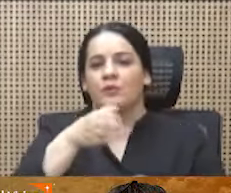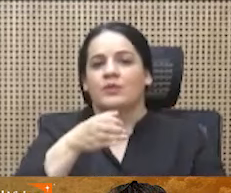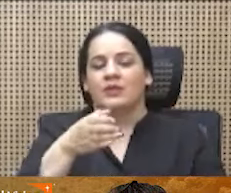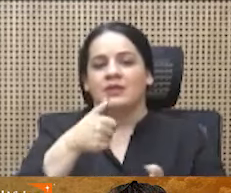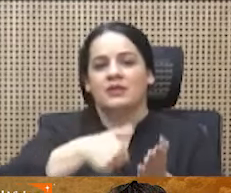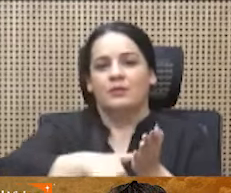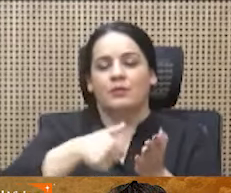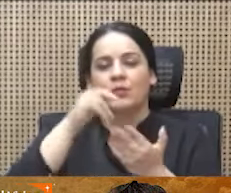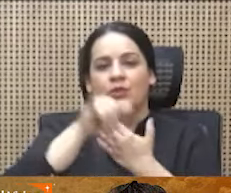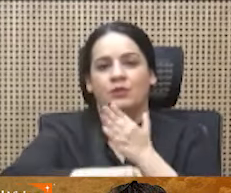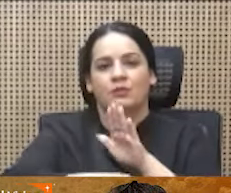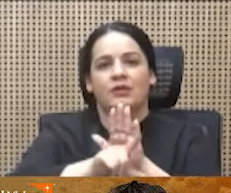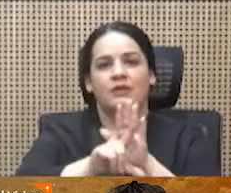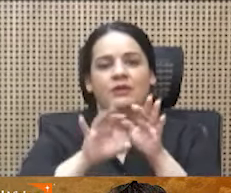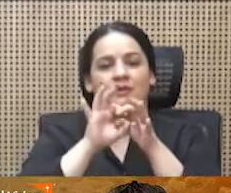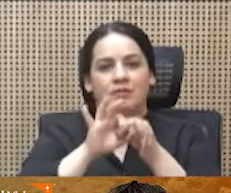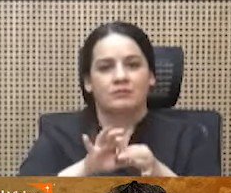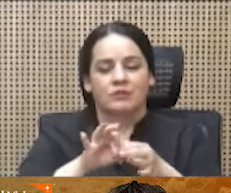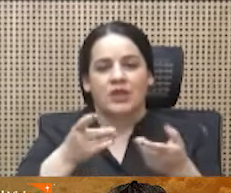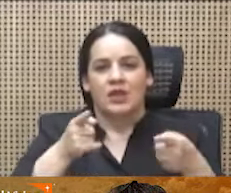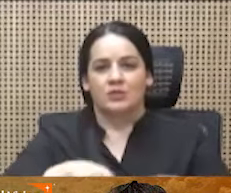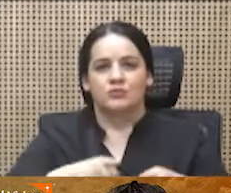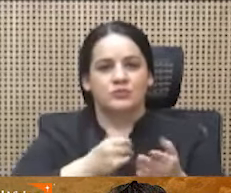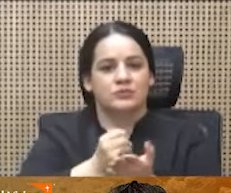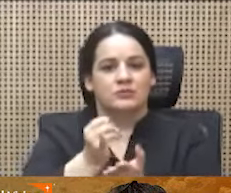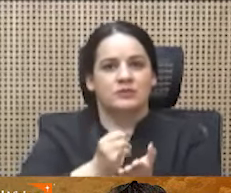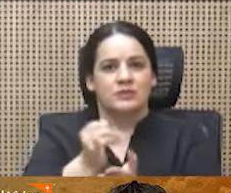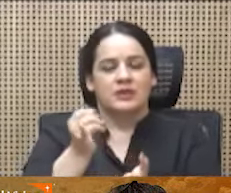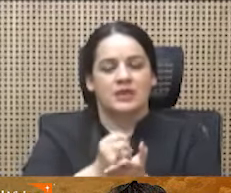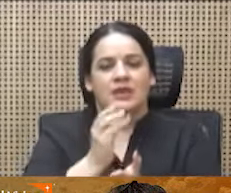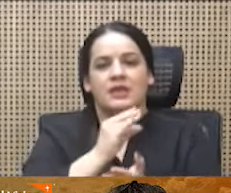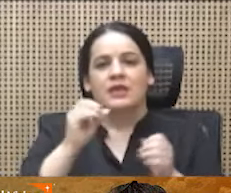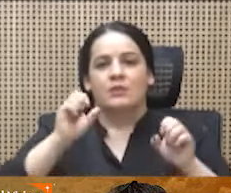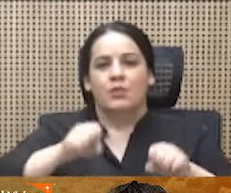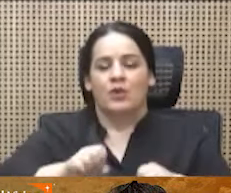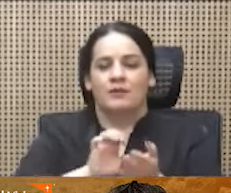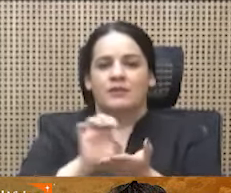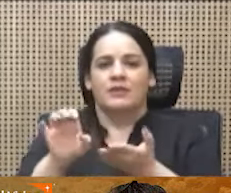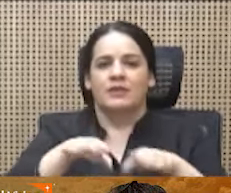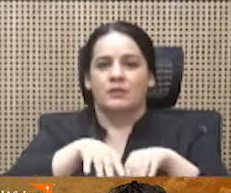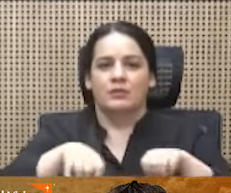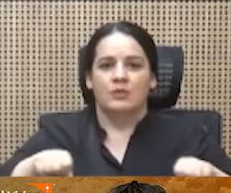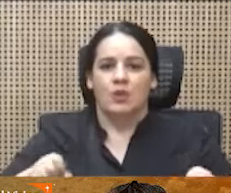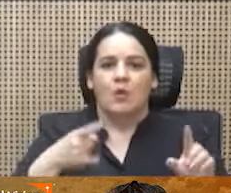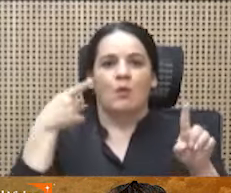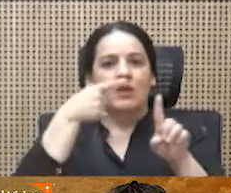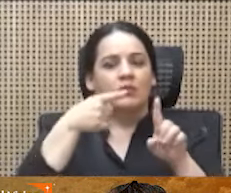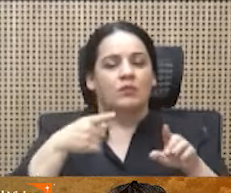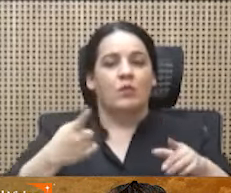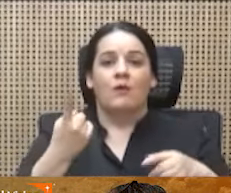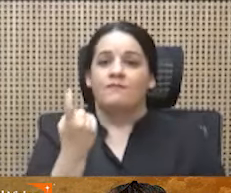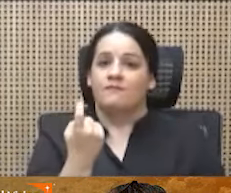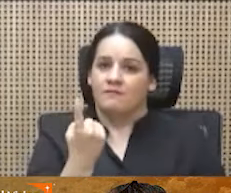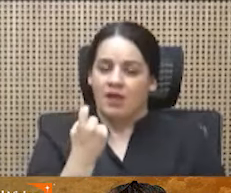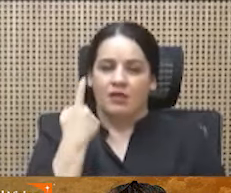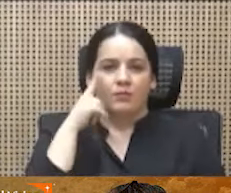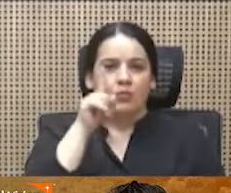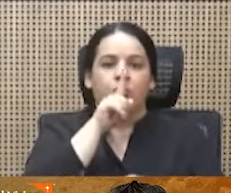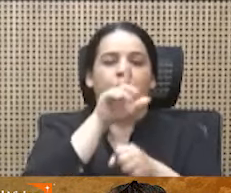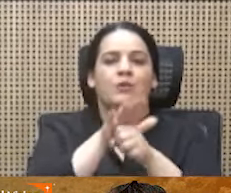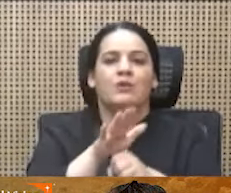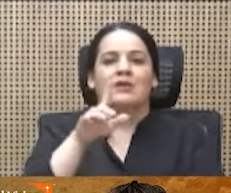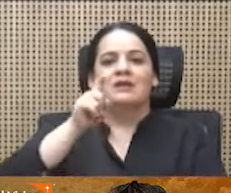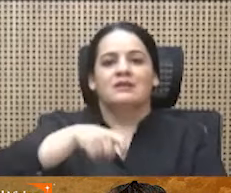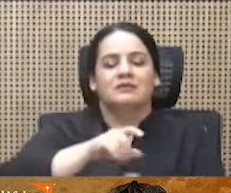de ley relacionados con los hechos investigados y que tiendan a combatir la corrupción, objetivo que tampoco se ha cumplido.